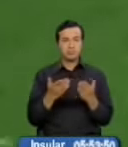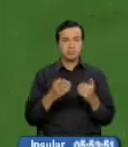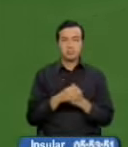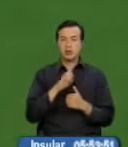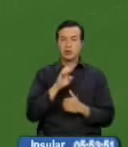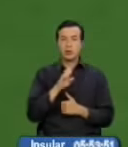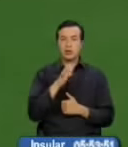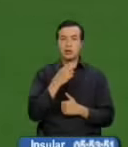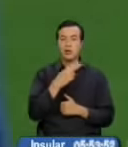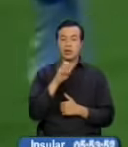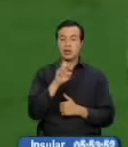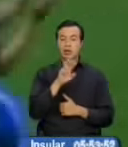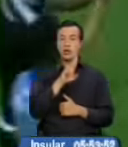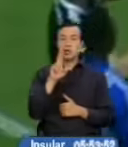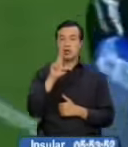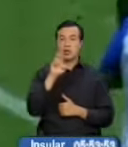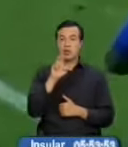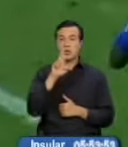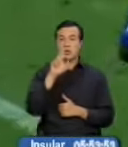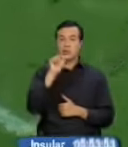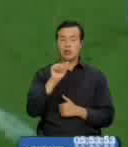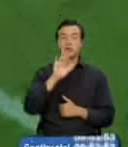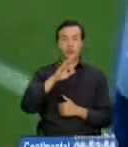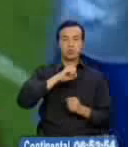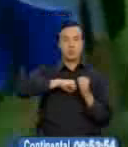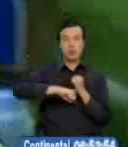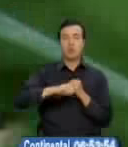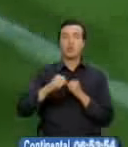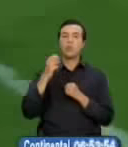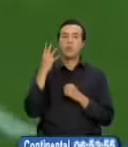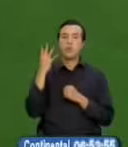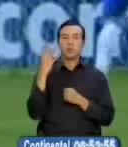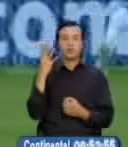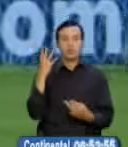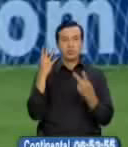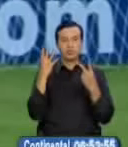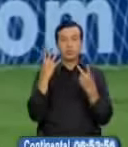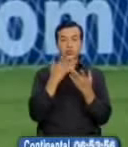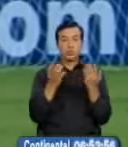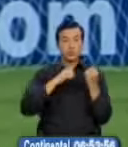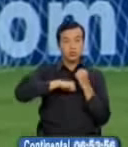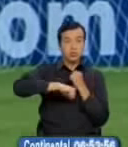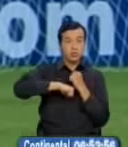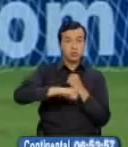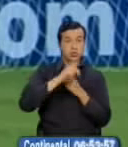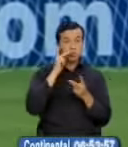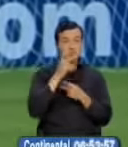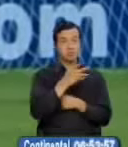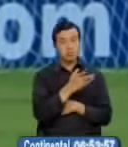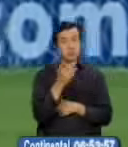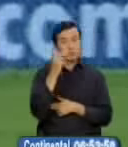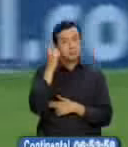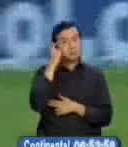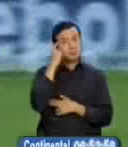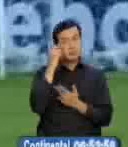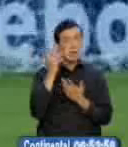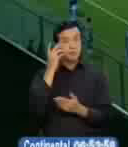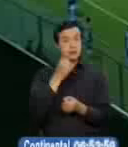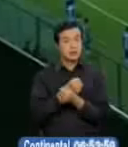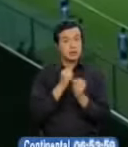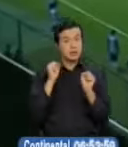Herrera, Emanuel, al minuto 68 para marcar el 4-2. Y reitero, estos goles pueden ser salvadores para el